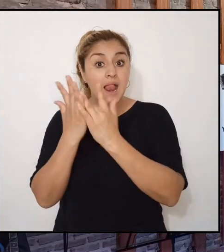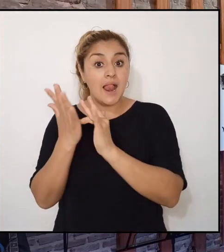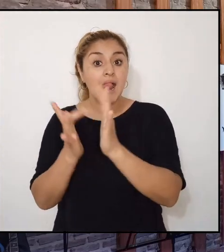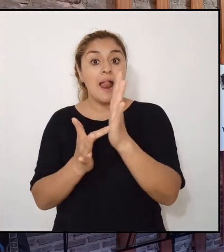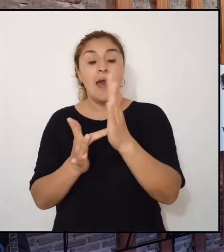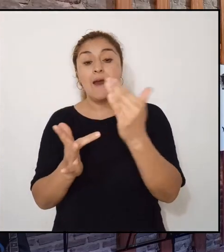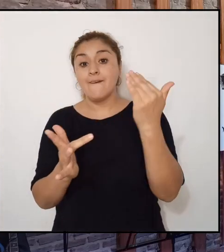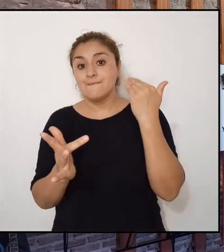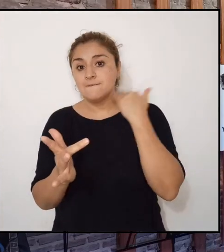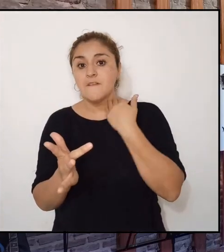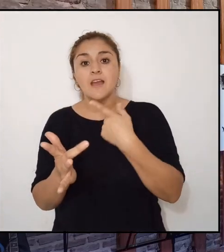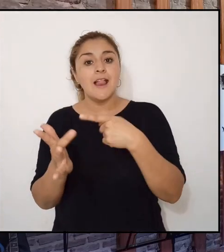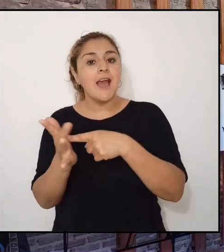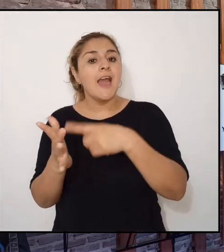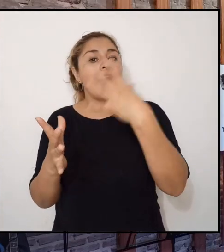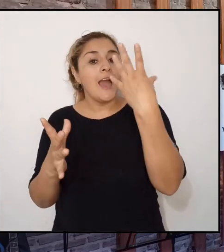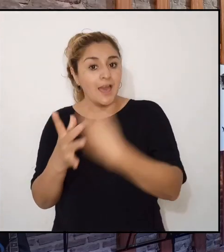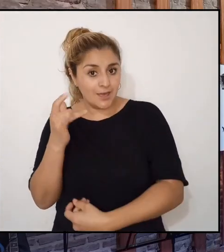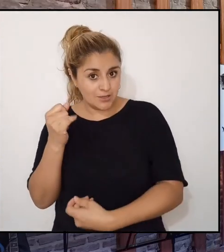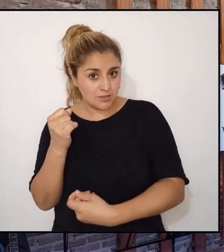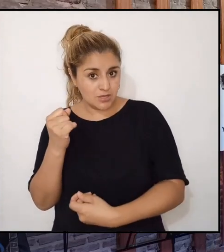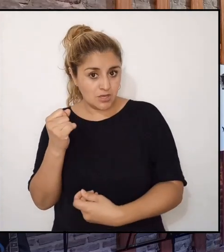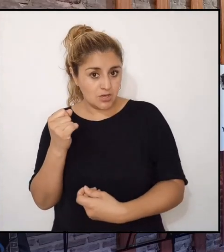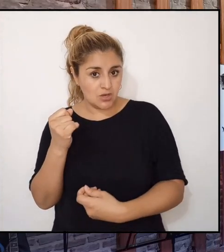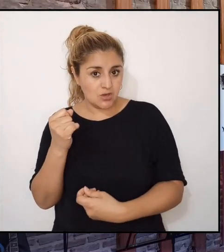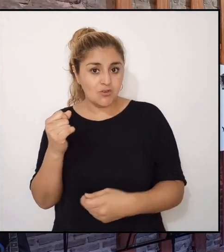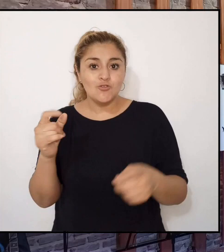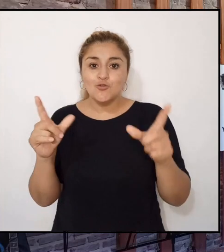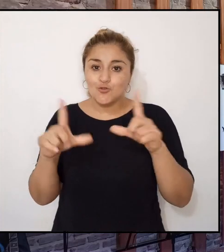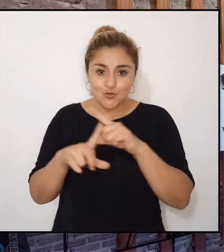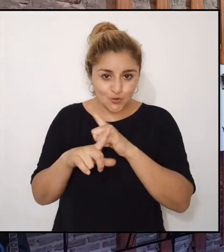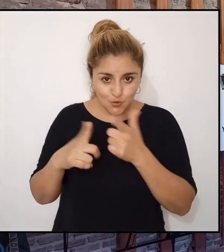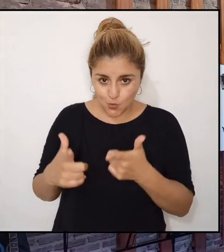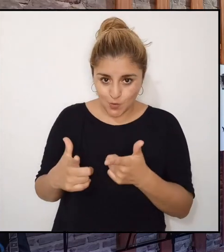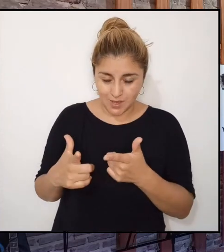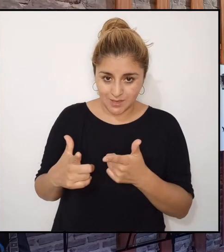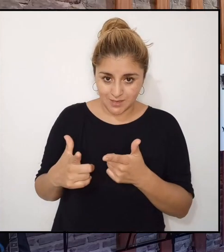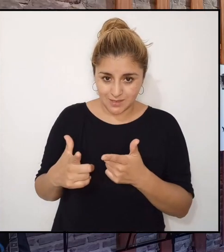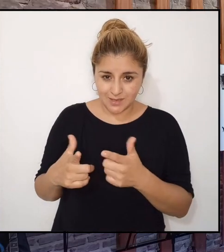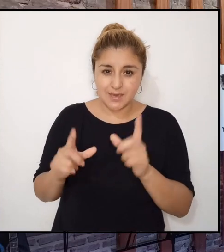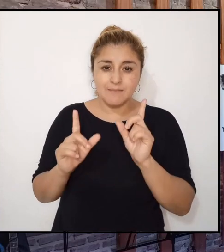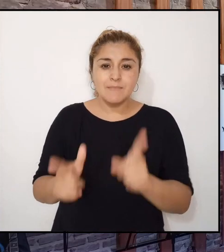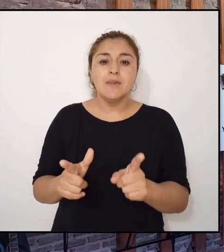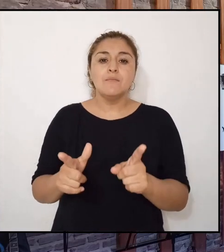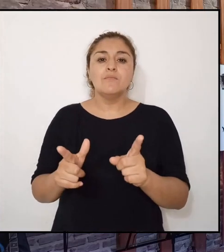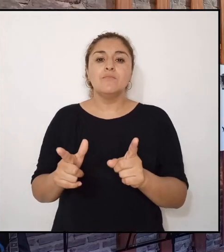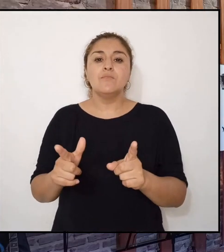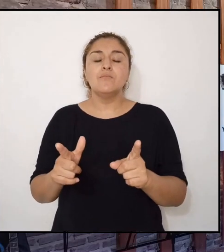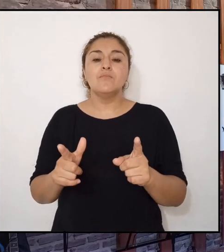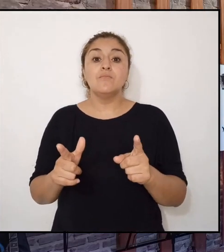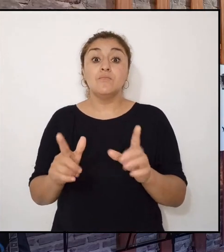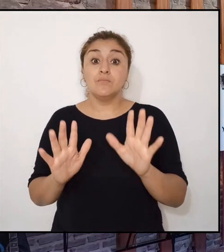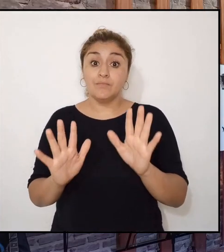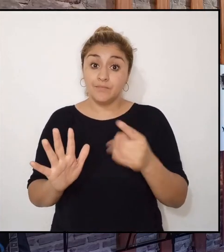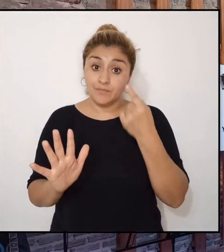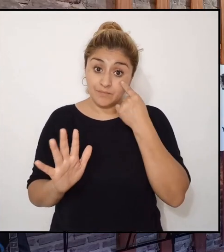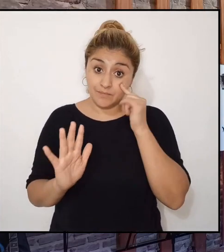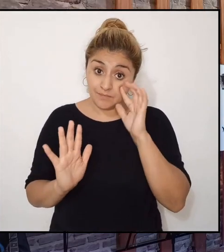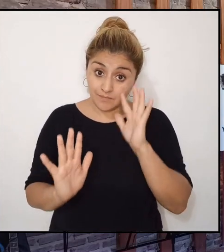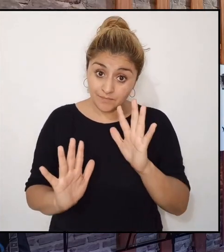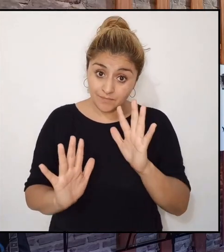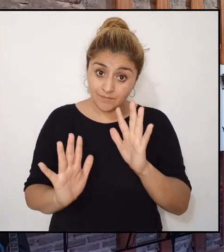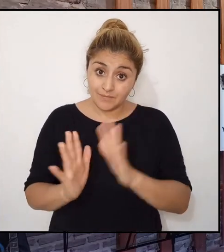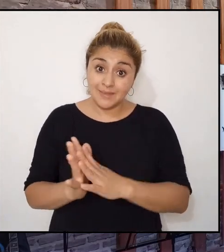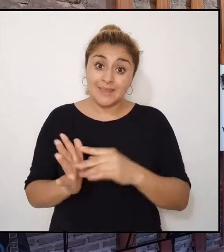históricos, no existen errores científicos en la Biblia. Eso que no se lo van a creer porque no